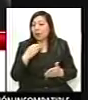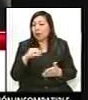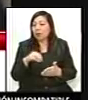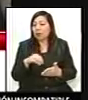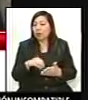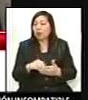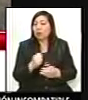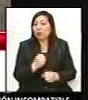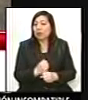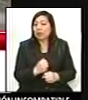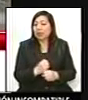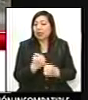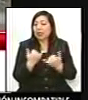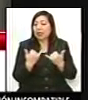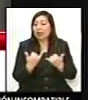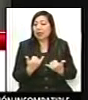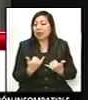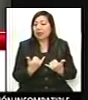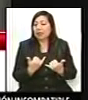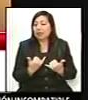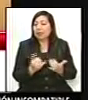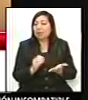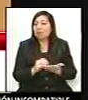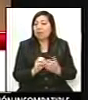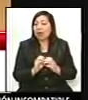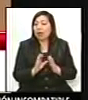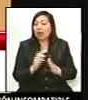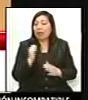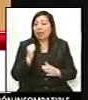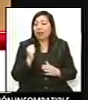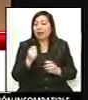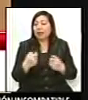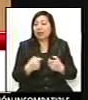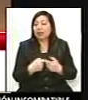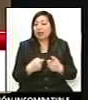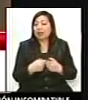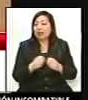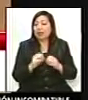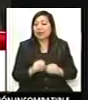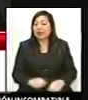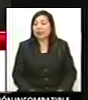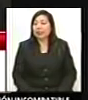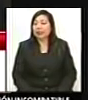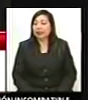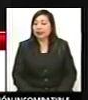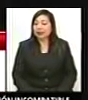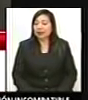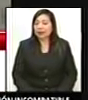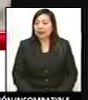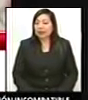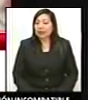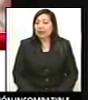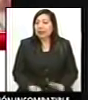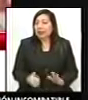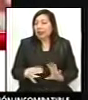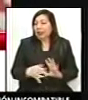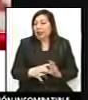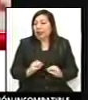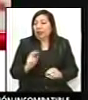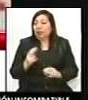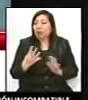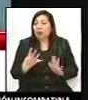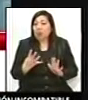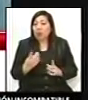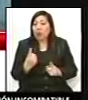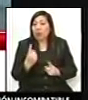de sus funciones, esto resta transparencia a los derechos eléctricos otorgados. El 6 de agosto del 2009,